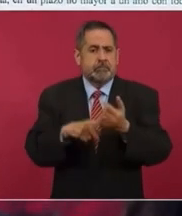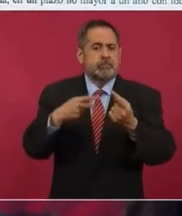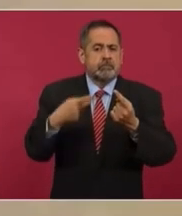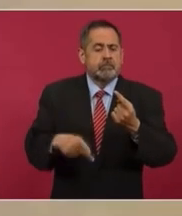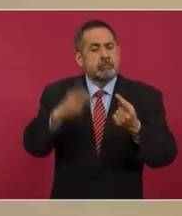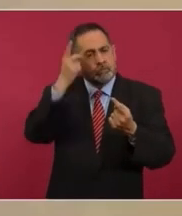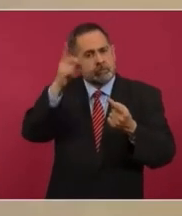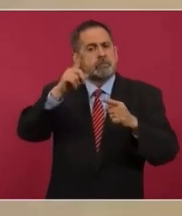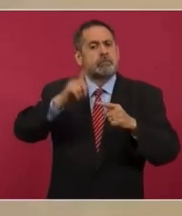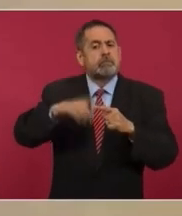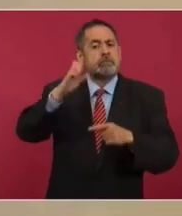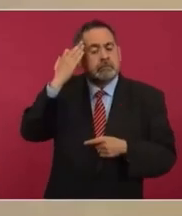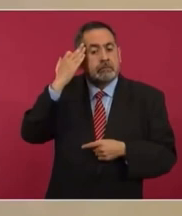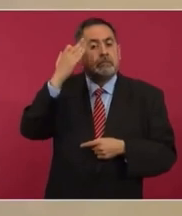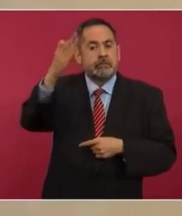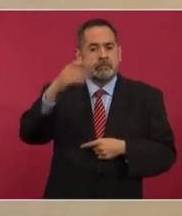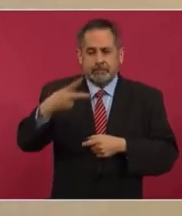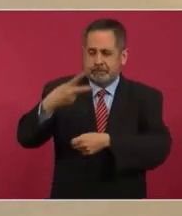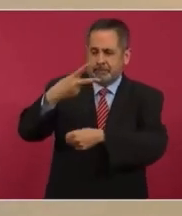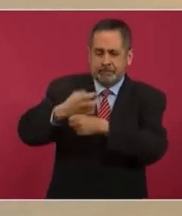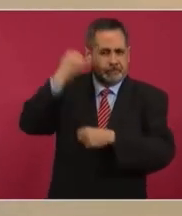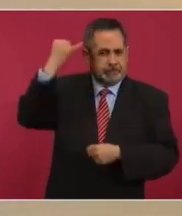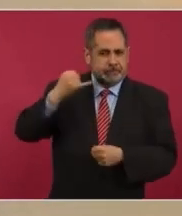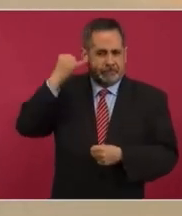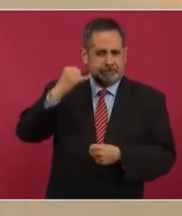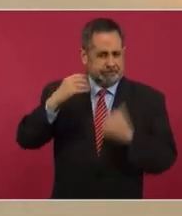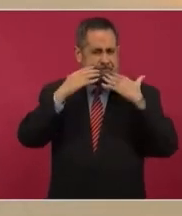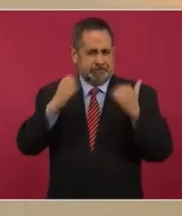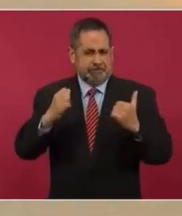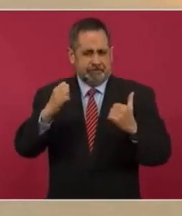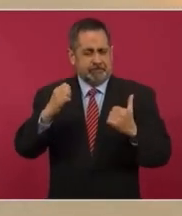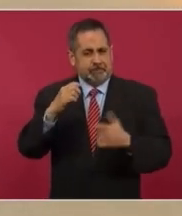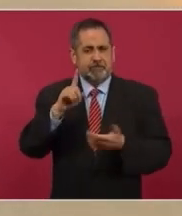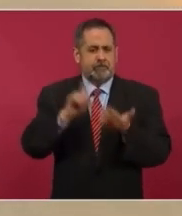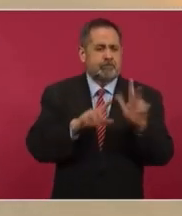remonta a la época del llamado Segundo Imperio Mexicano,